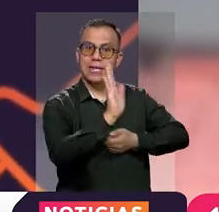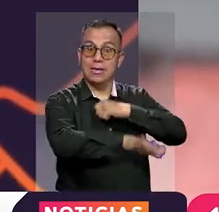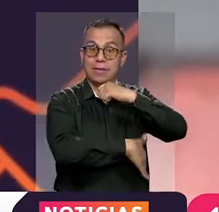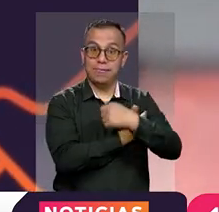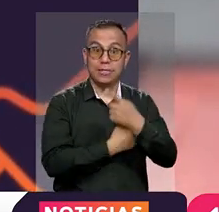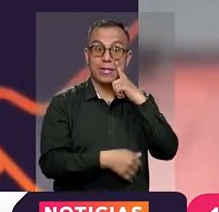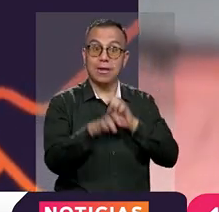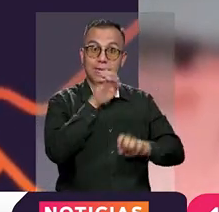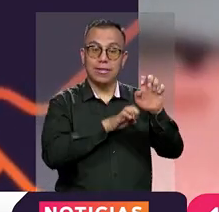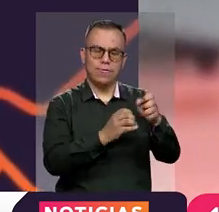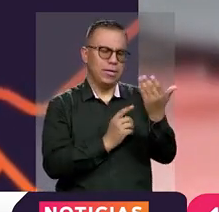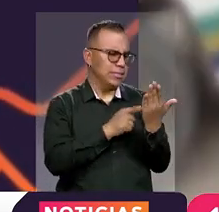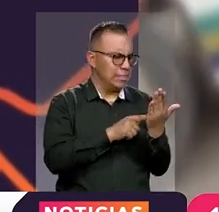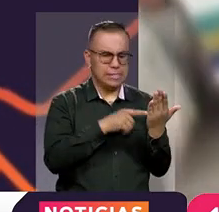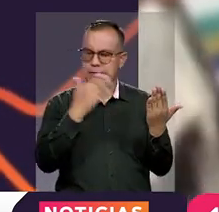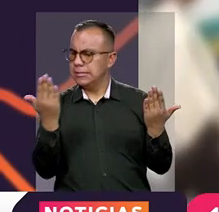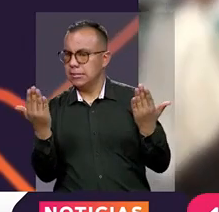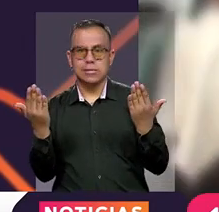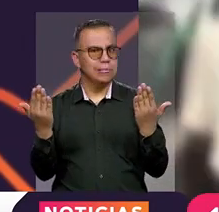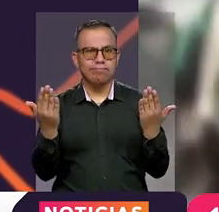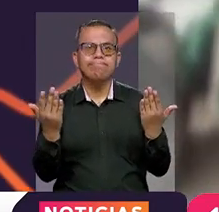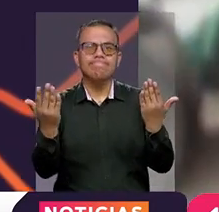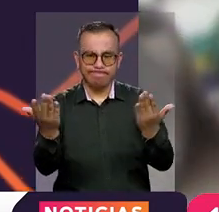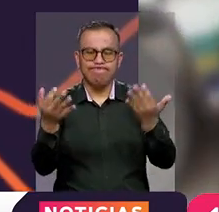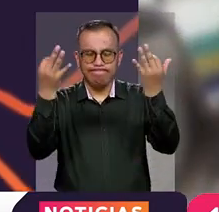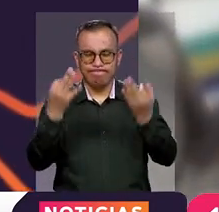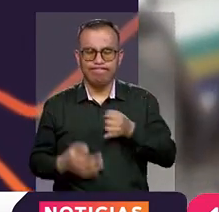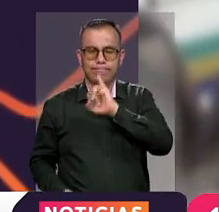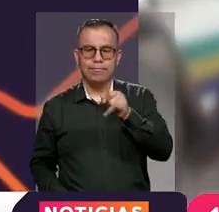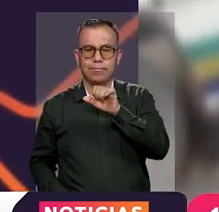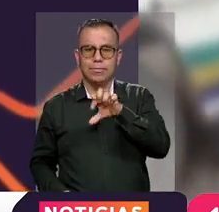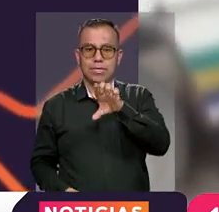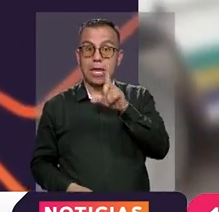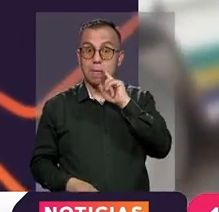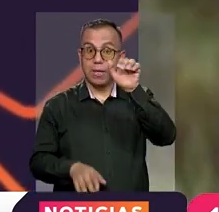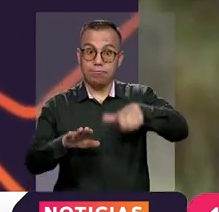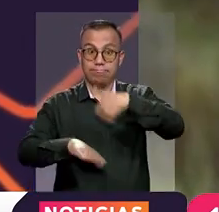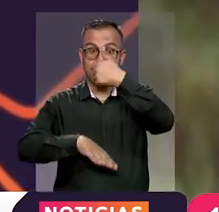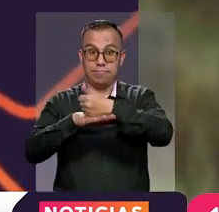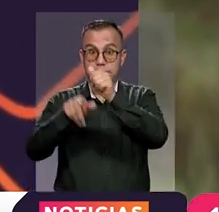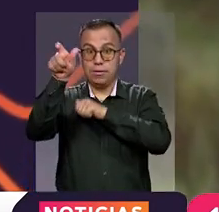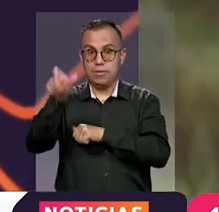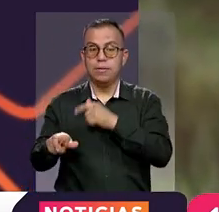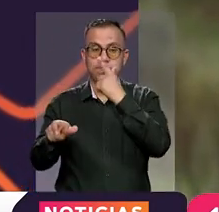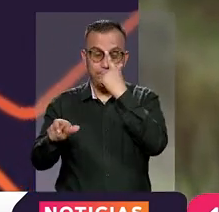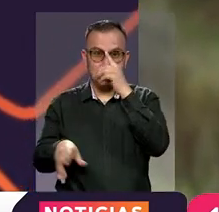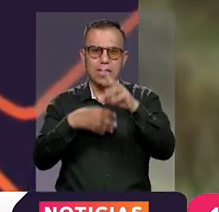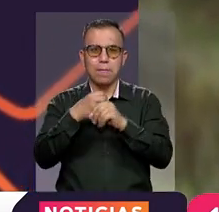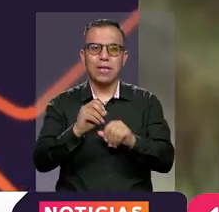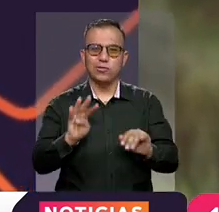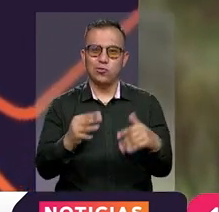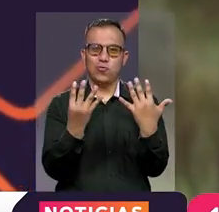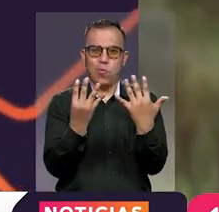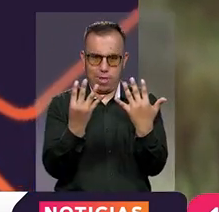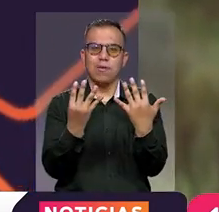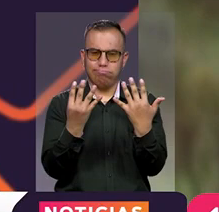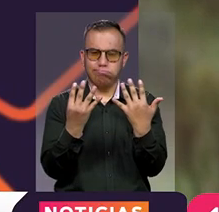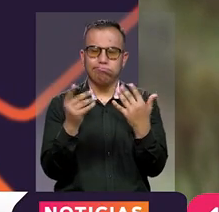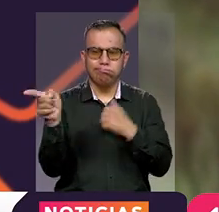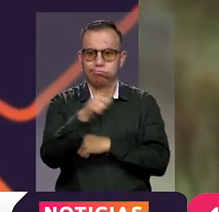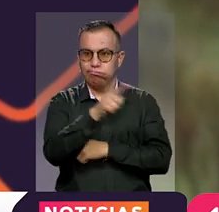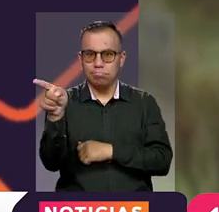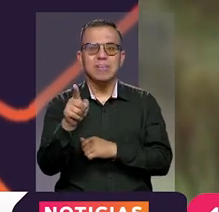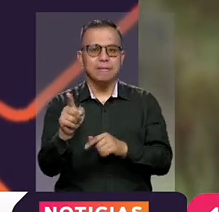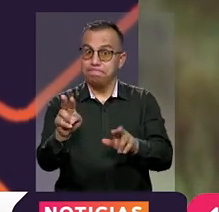Ministerio de Defensa fueron determinantes para que la JEP imputara a un general de las fuerzas militares y 9 uniformados más, que de